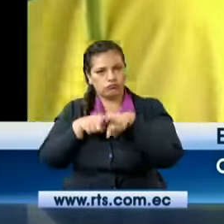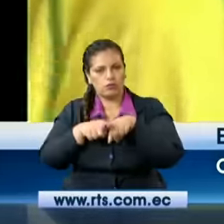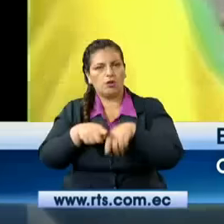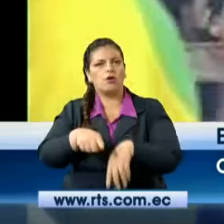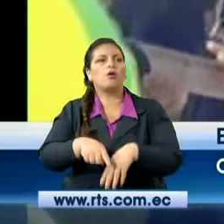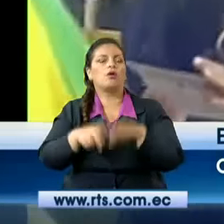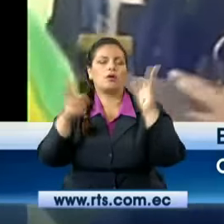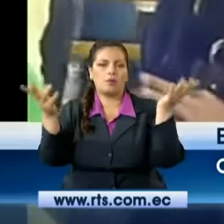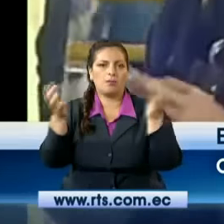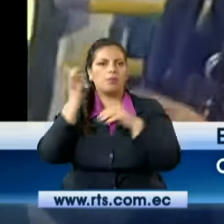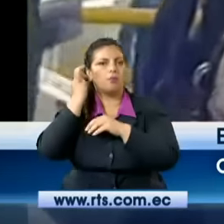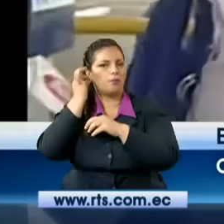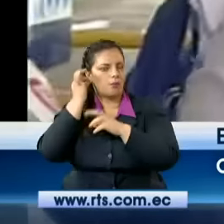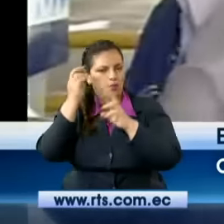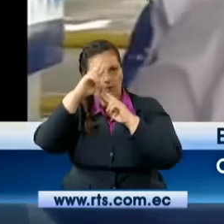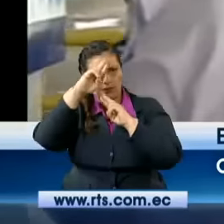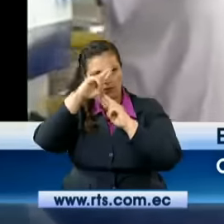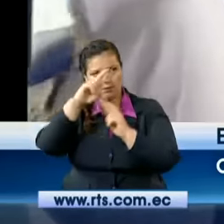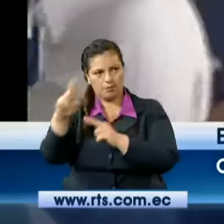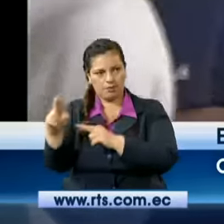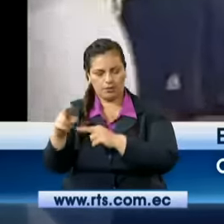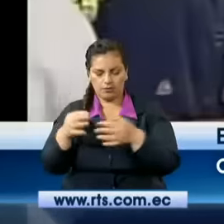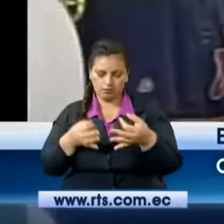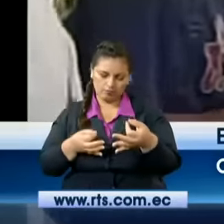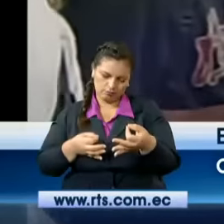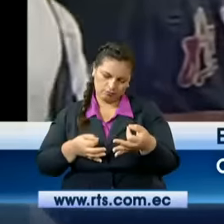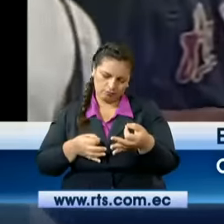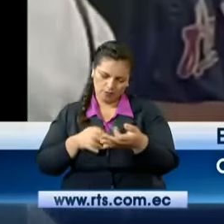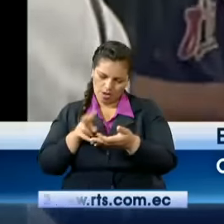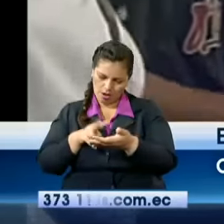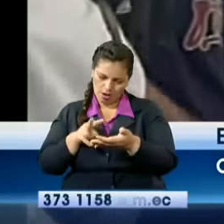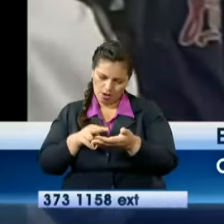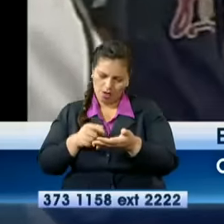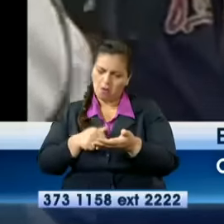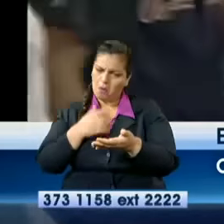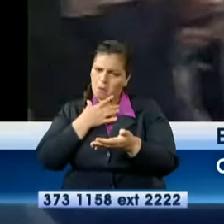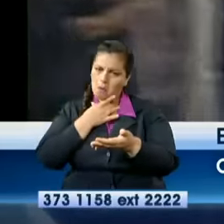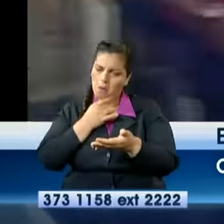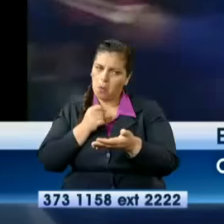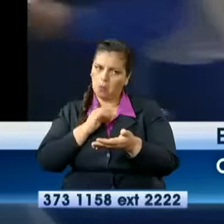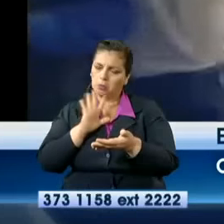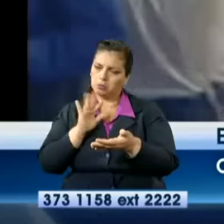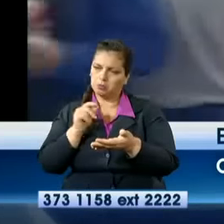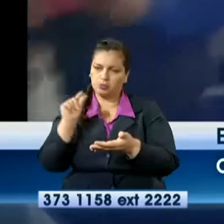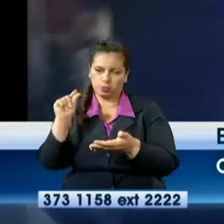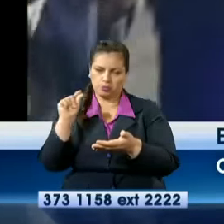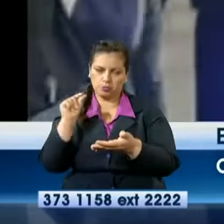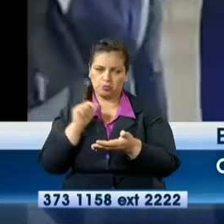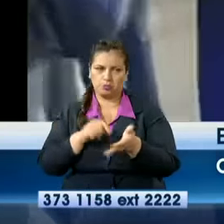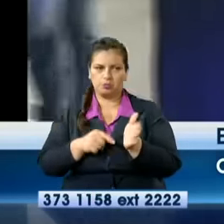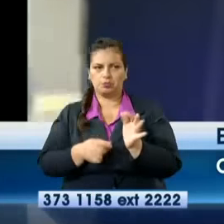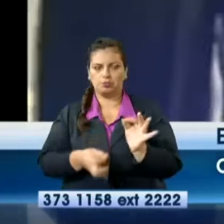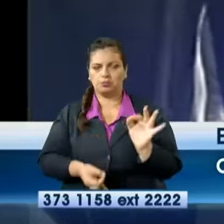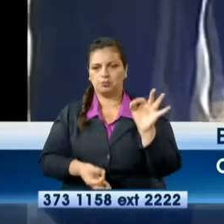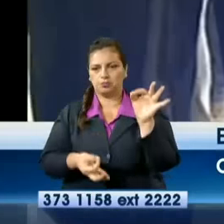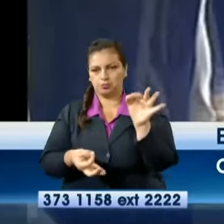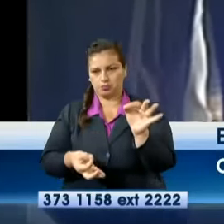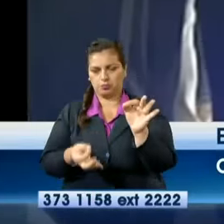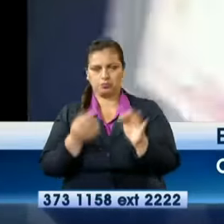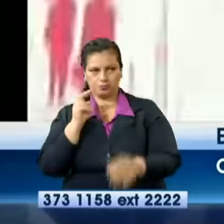bastante gráfico y explicativo. Me ha gustado mucho. A ver si me dan unos minutitos para mostrarlo. A ver, quédate un ratito, Javier. Miren, es este